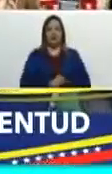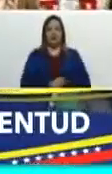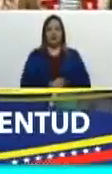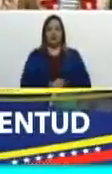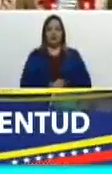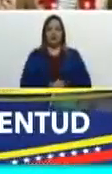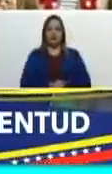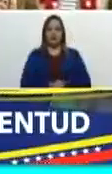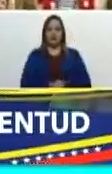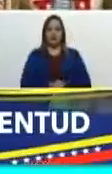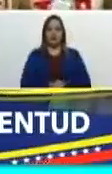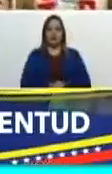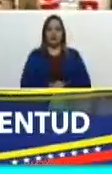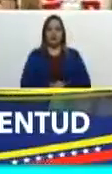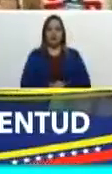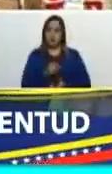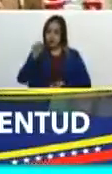¿Ah?